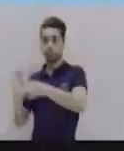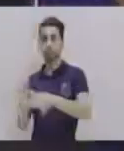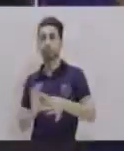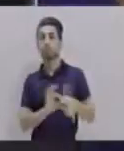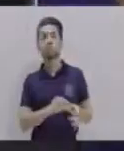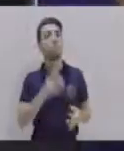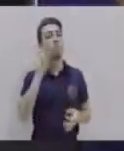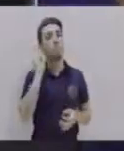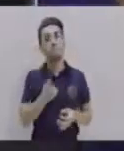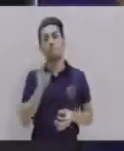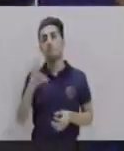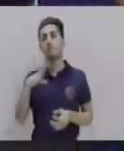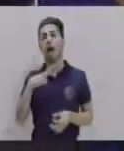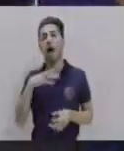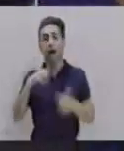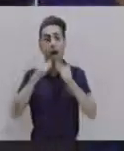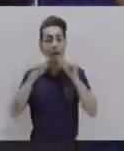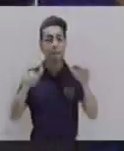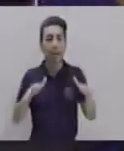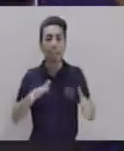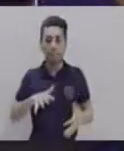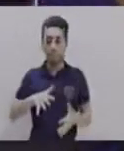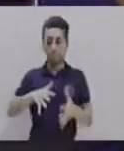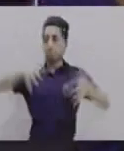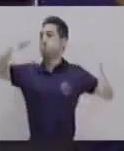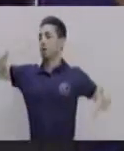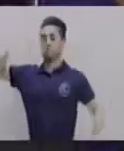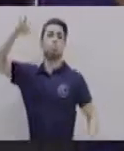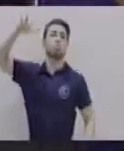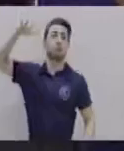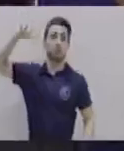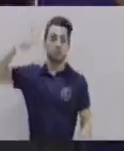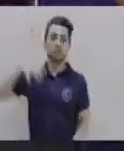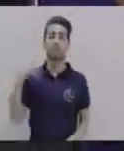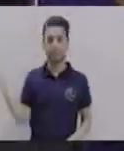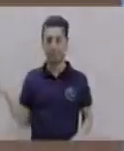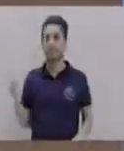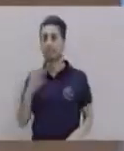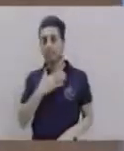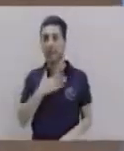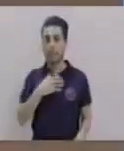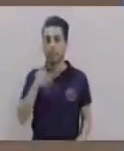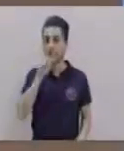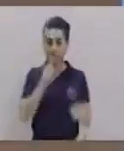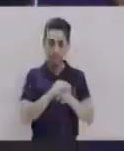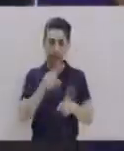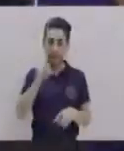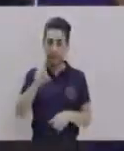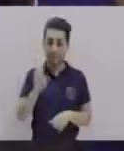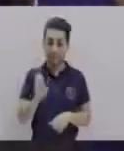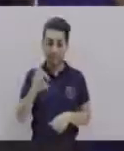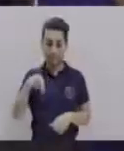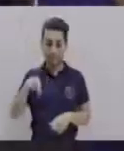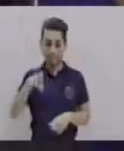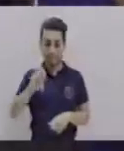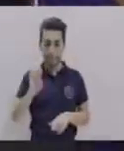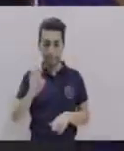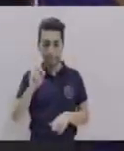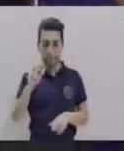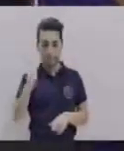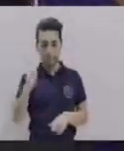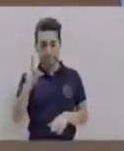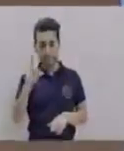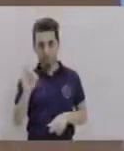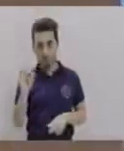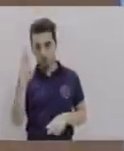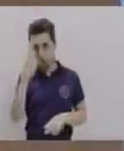siempre están los animales más grandes, a estos también se le llaman depredadores. También hay